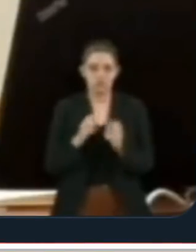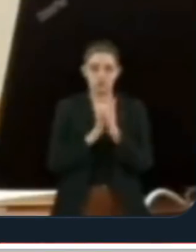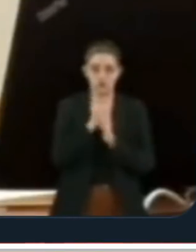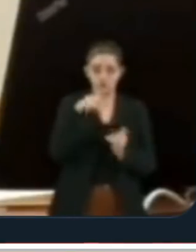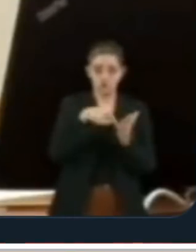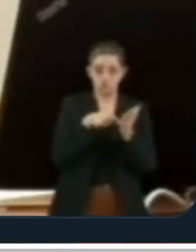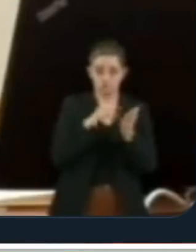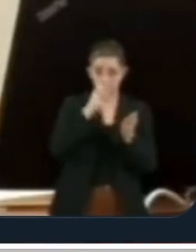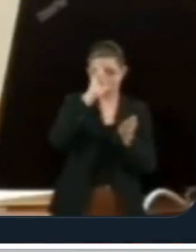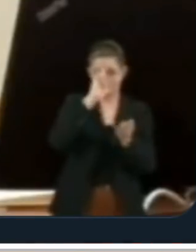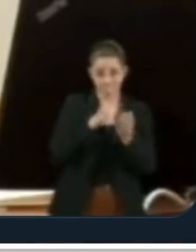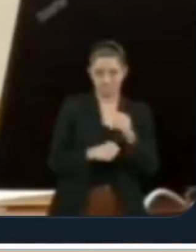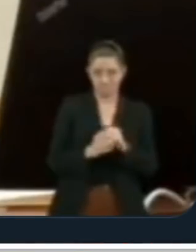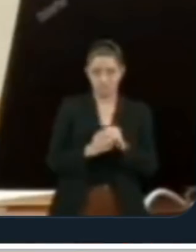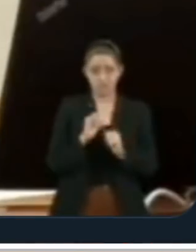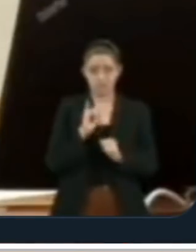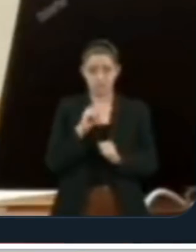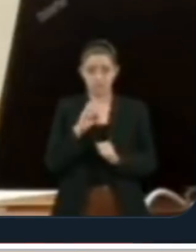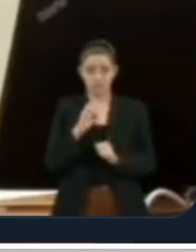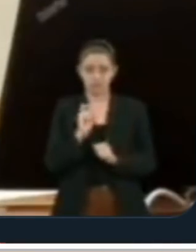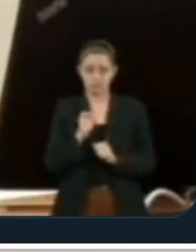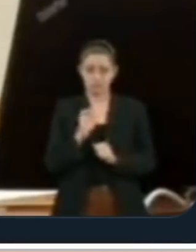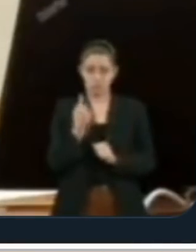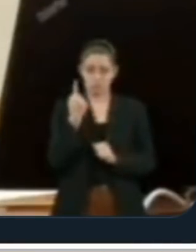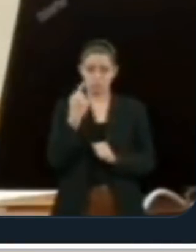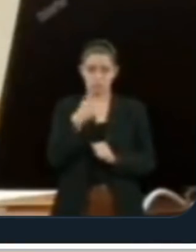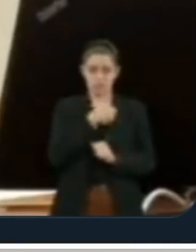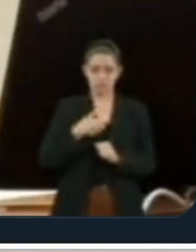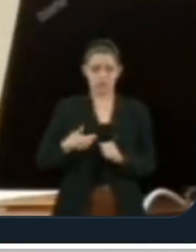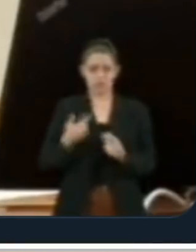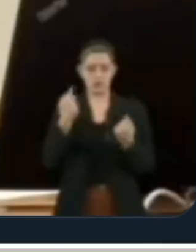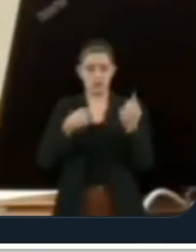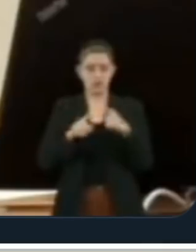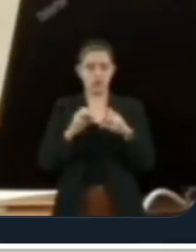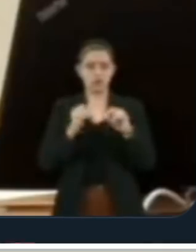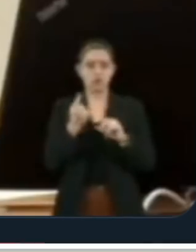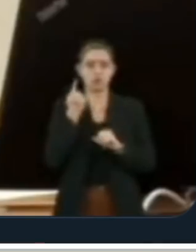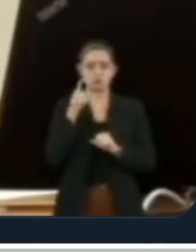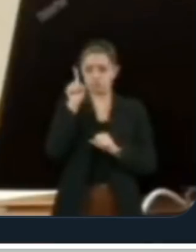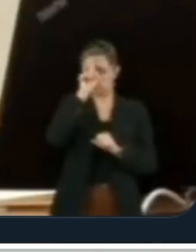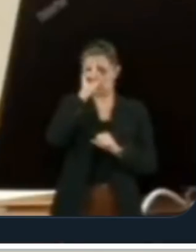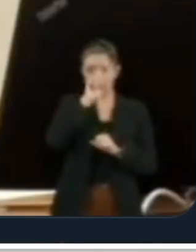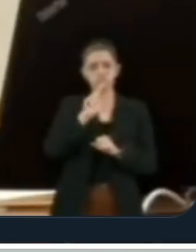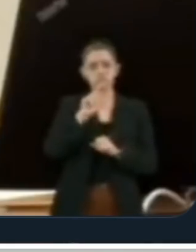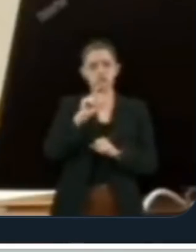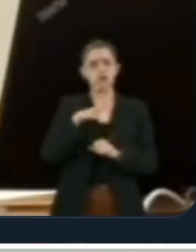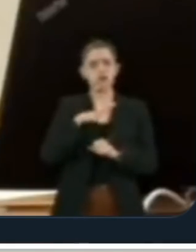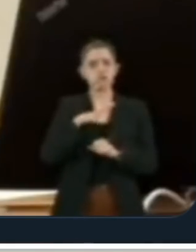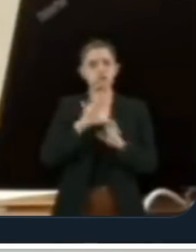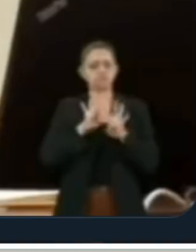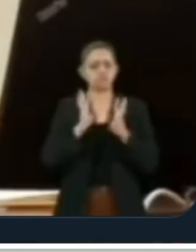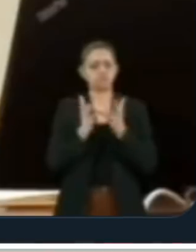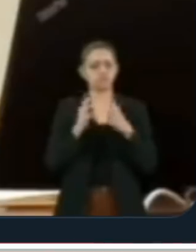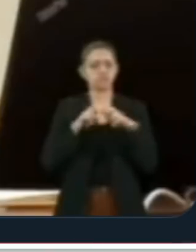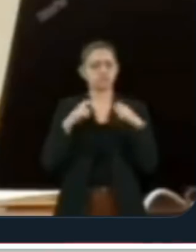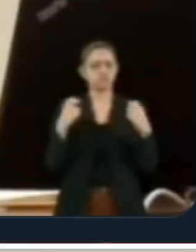Constitución. El INE no es su presidente, el INE no es un consejero, el INE es su Consejo General y somos miles